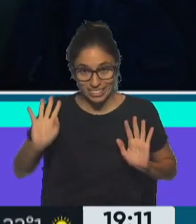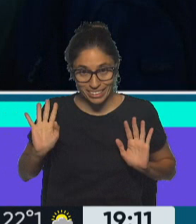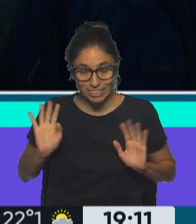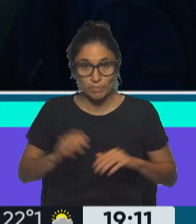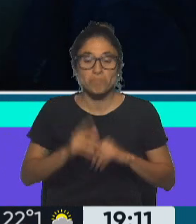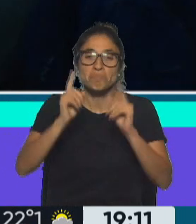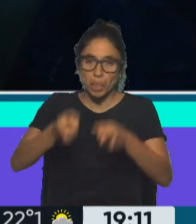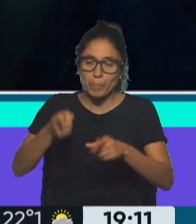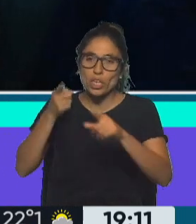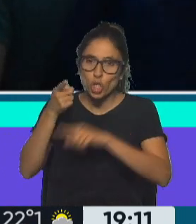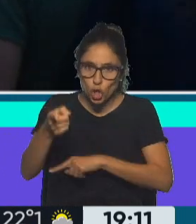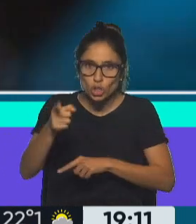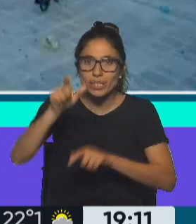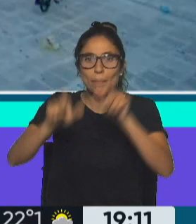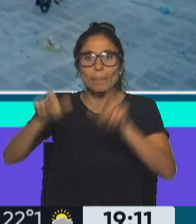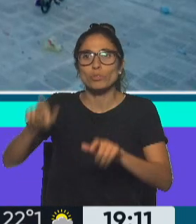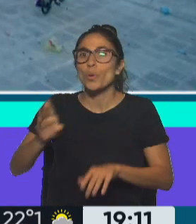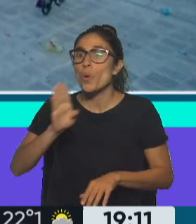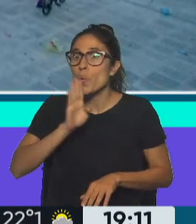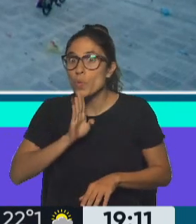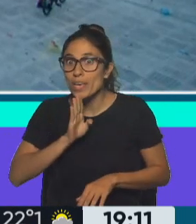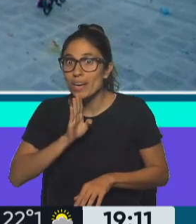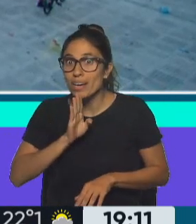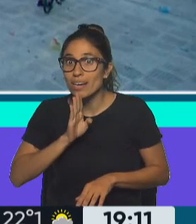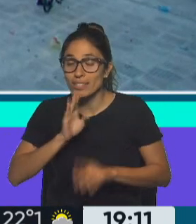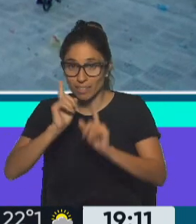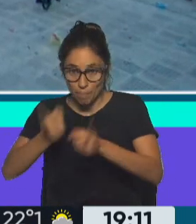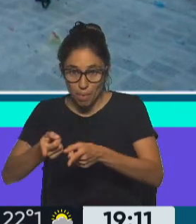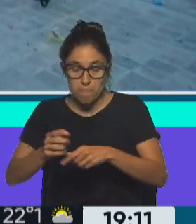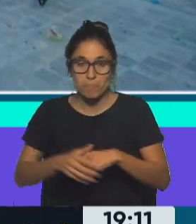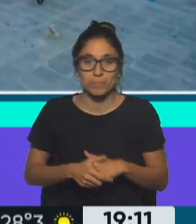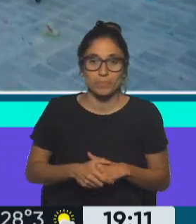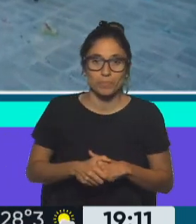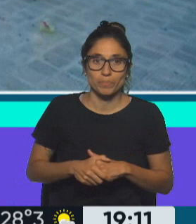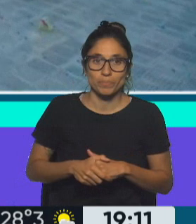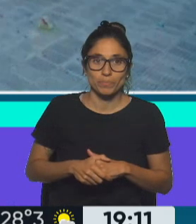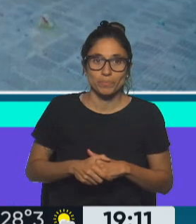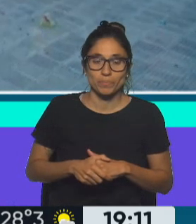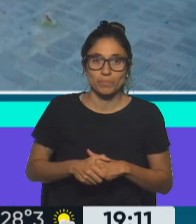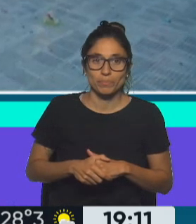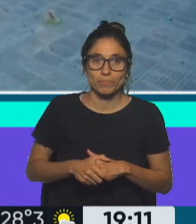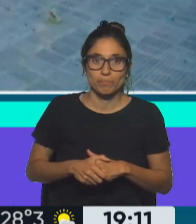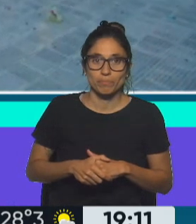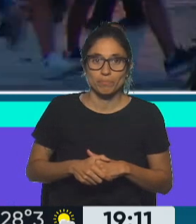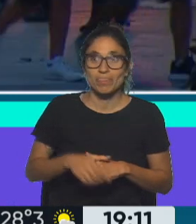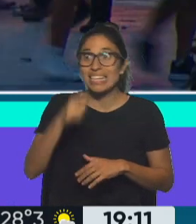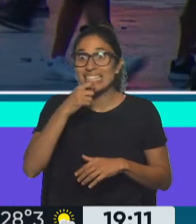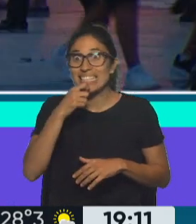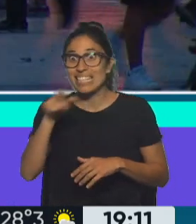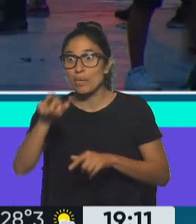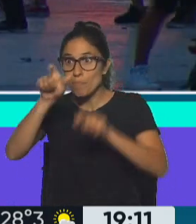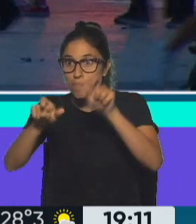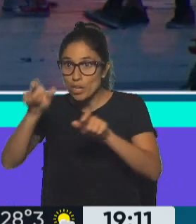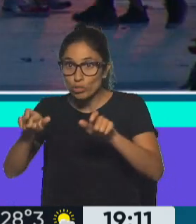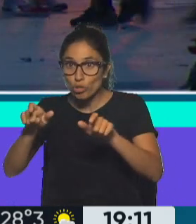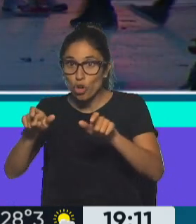comunidad judía. ¿Viste? O sea, a la persecución específica por pertenecer a determinado tipo